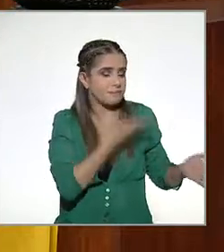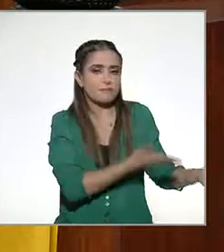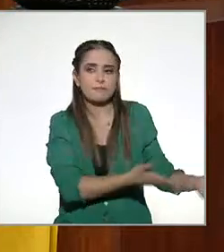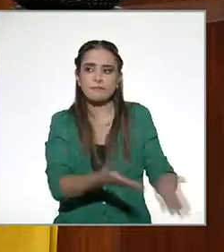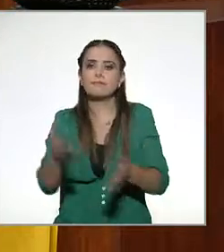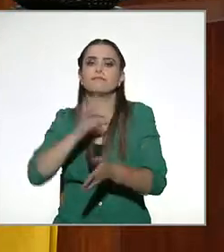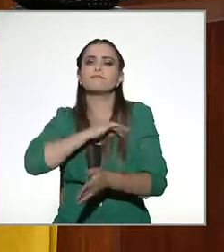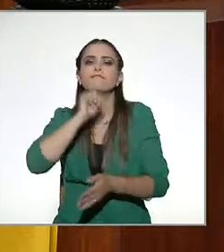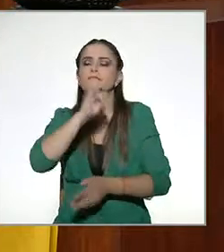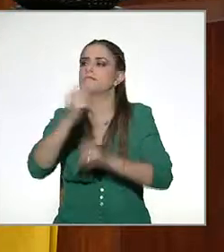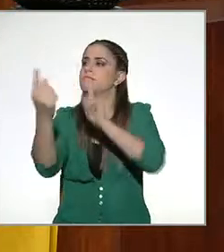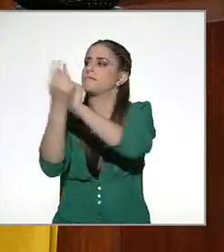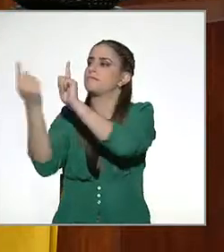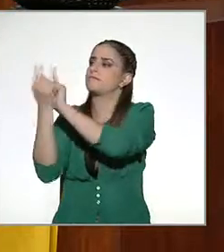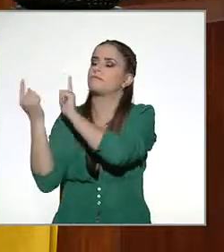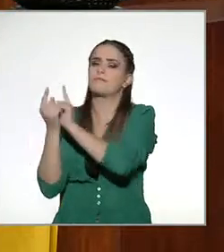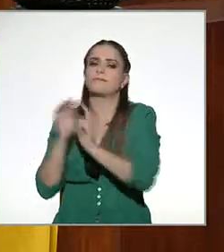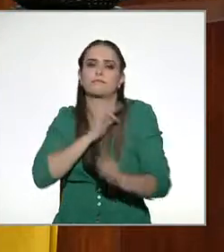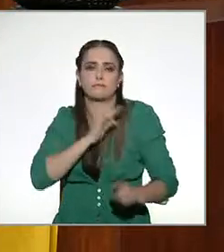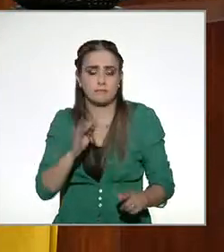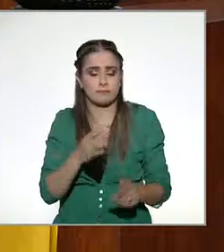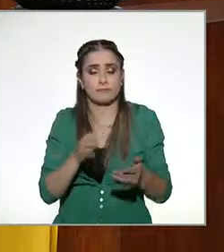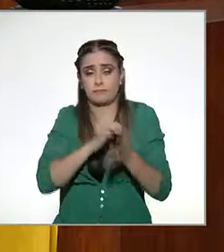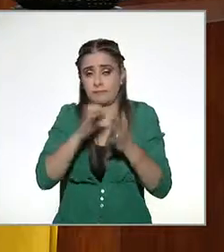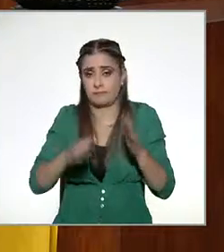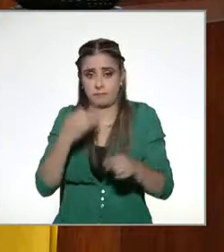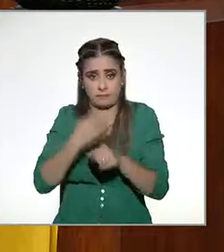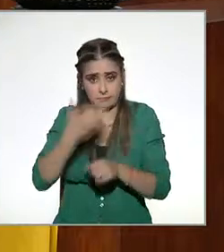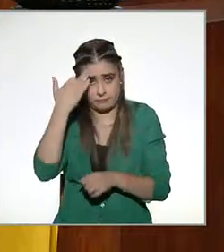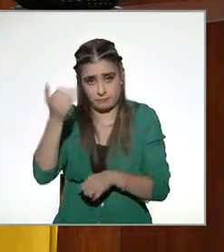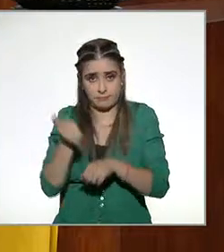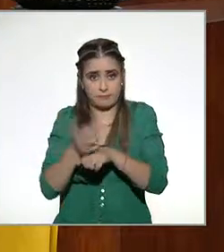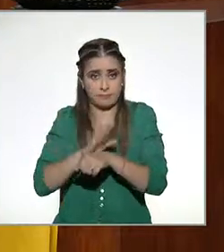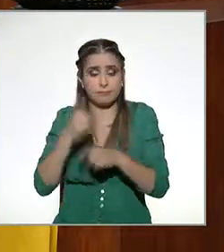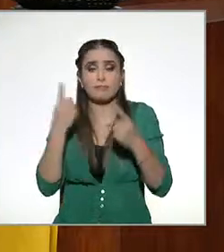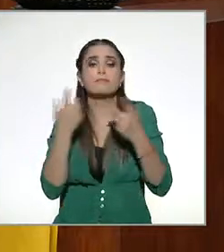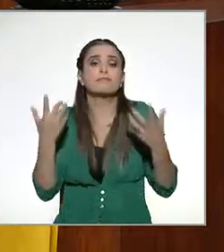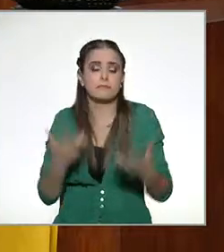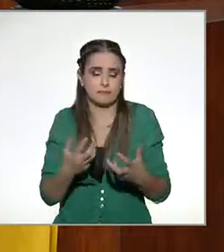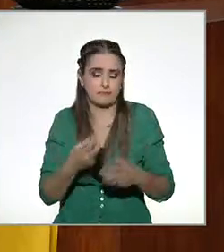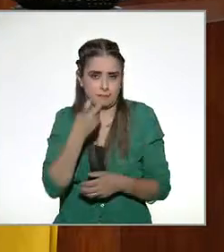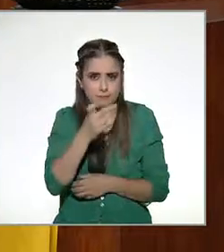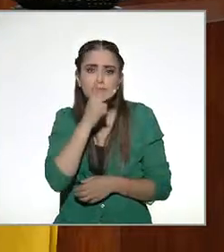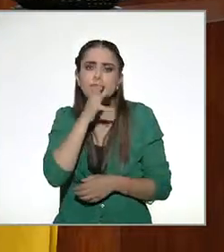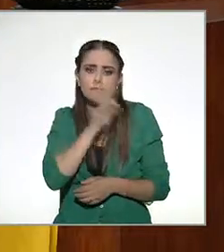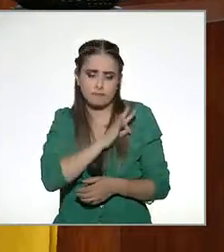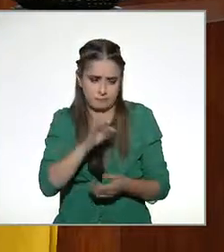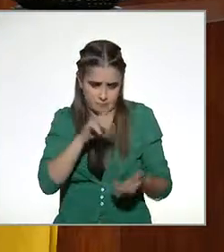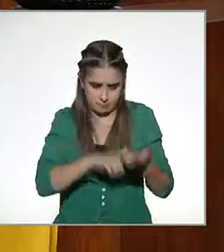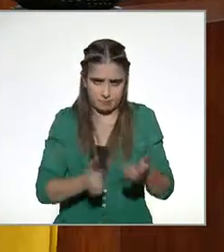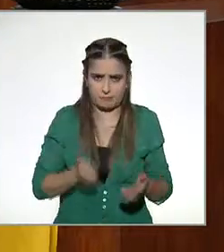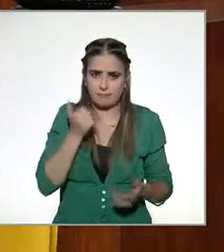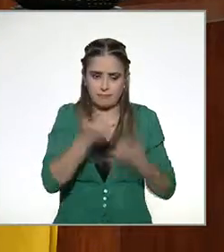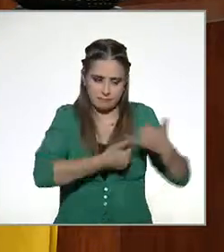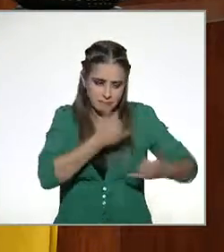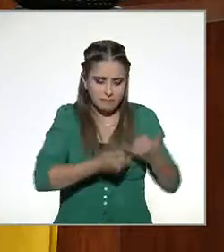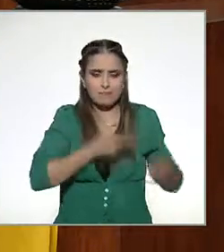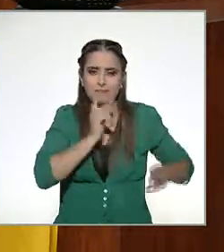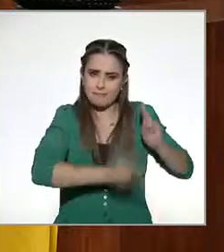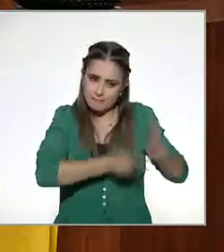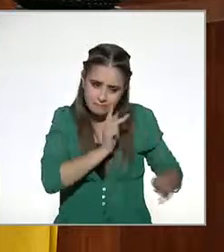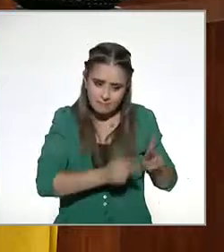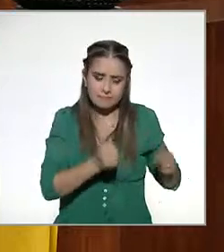Entonces, eso necesita el niño ahora en la pandemia, ¿qué pueden hacer justamente los papás? Eso, poder jugar con ellos, escucharlos, platicar,